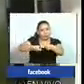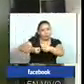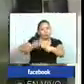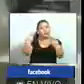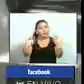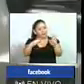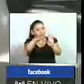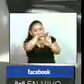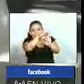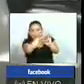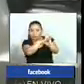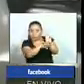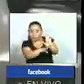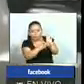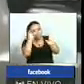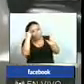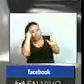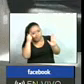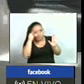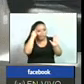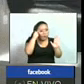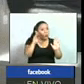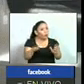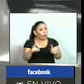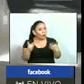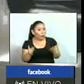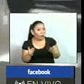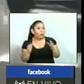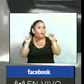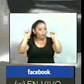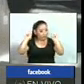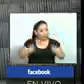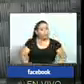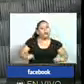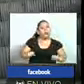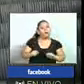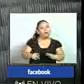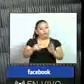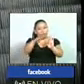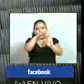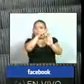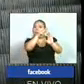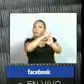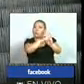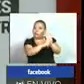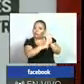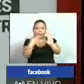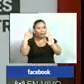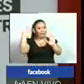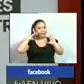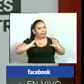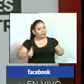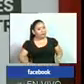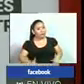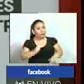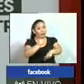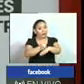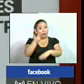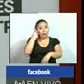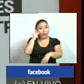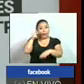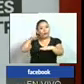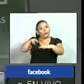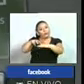protocolos, desarrollamos estrategias, todas encaminadas con el objetivo de cumplir con las medidas que el gobierno ha establecido. En espacios como gradas